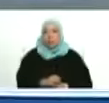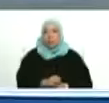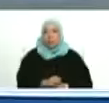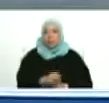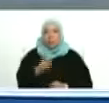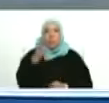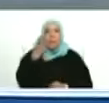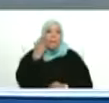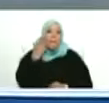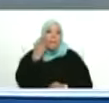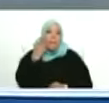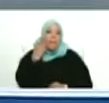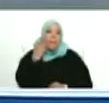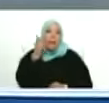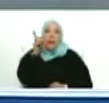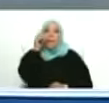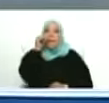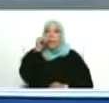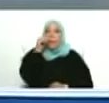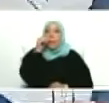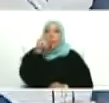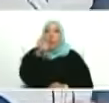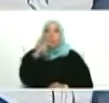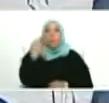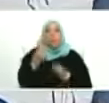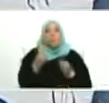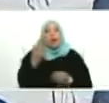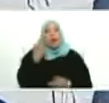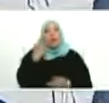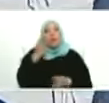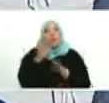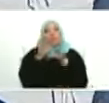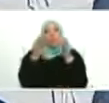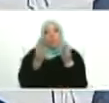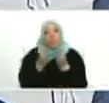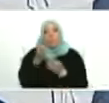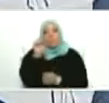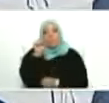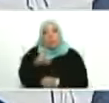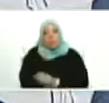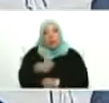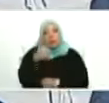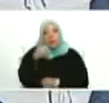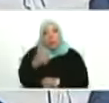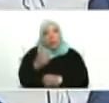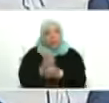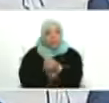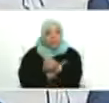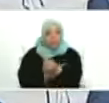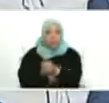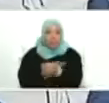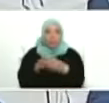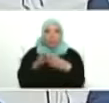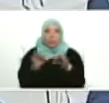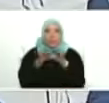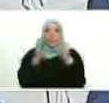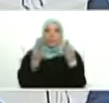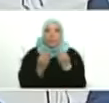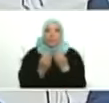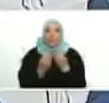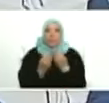con su mamá Elena, su padre Pedro. ¿Cómo está tu mamá? ¿Y tu papá? ¿Y tus hermanos? Toda la familia bien,